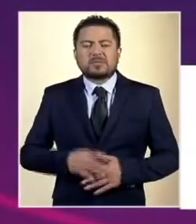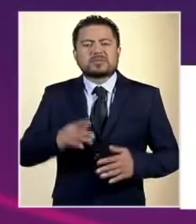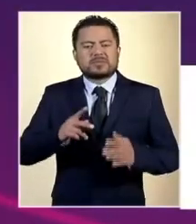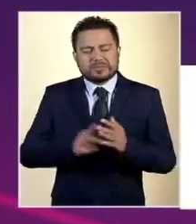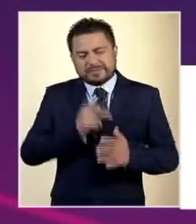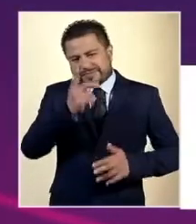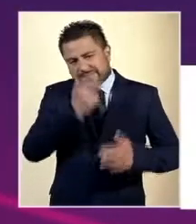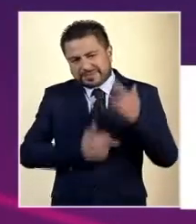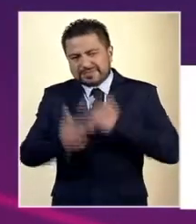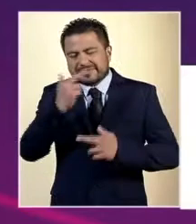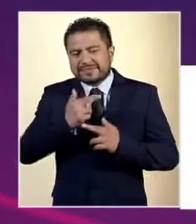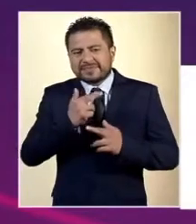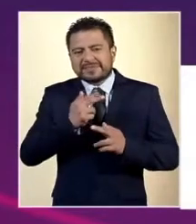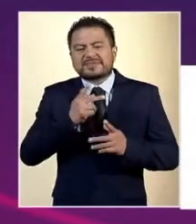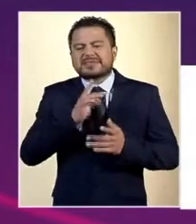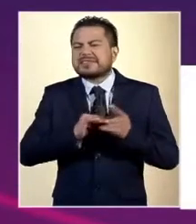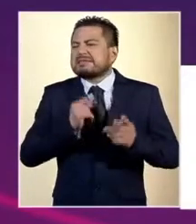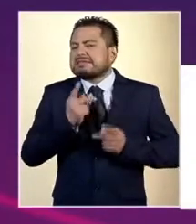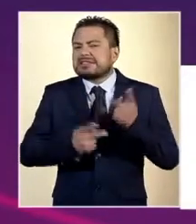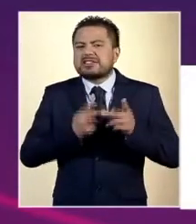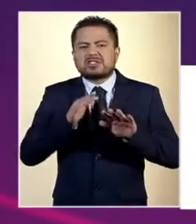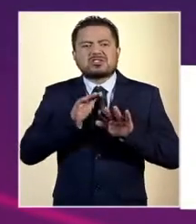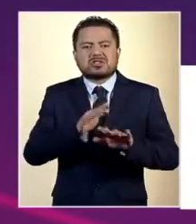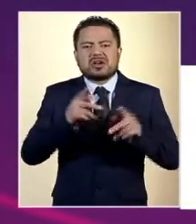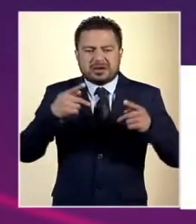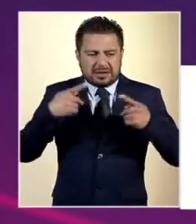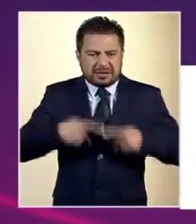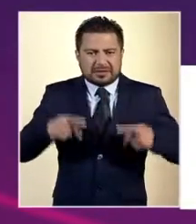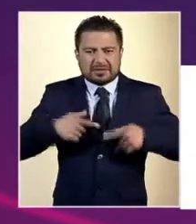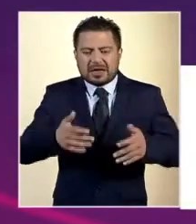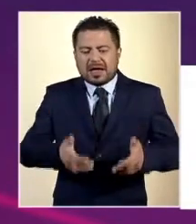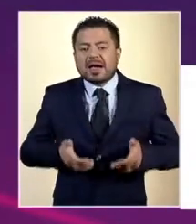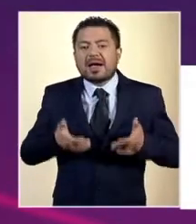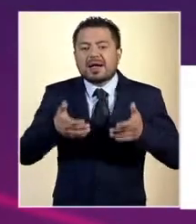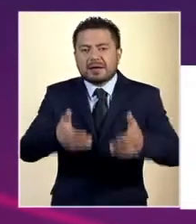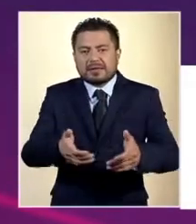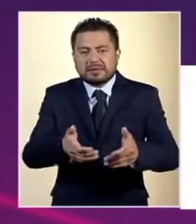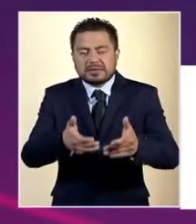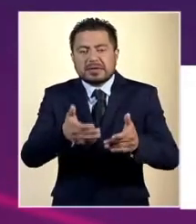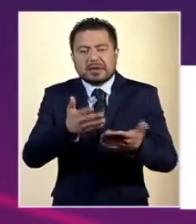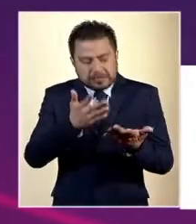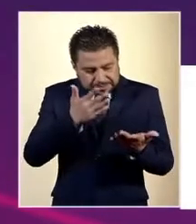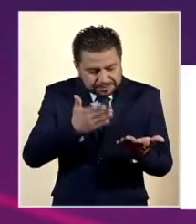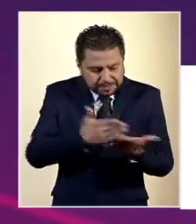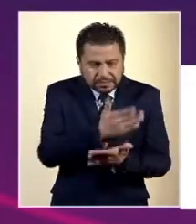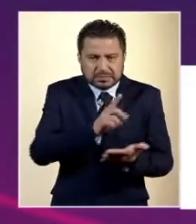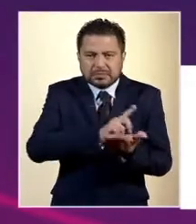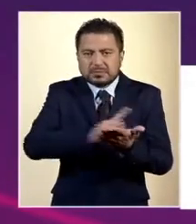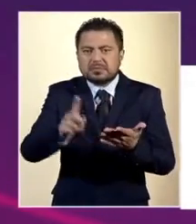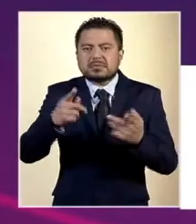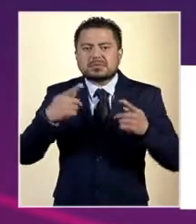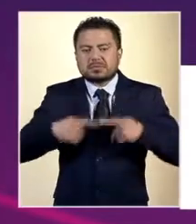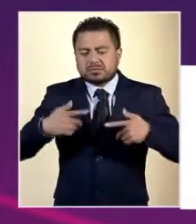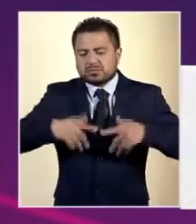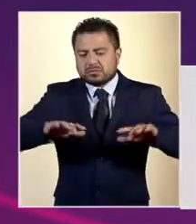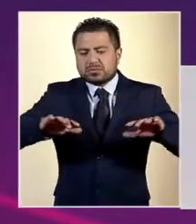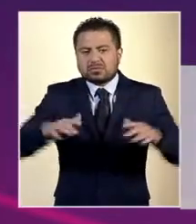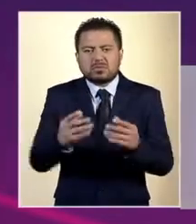Estamos de vuelta y estamos hablando sobre poblaciones callejeras y el acceso a los derechos de las